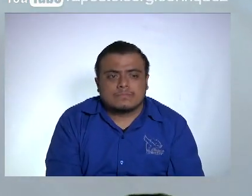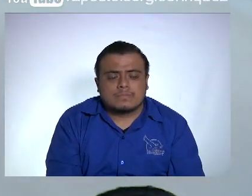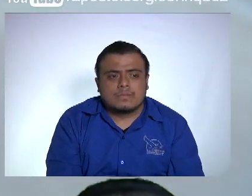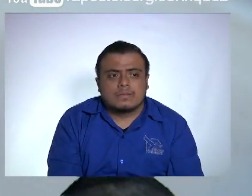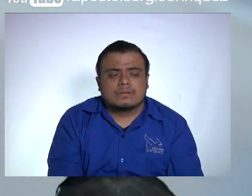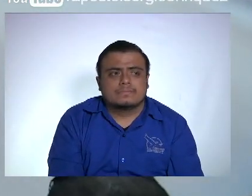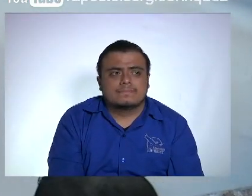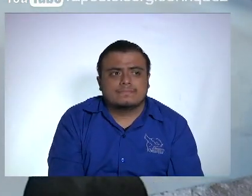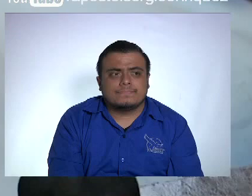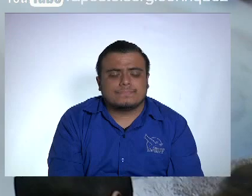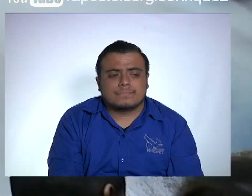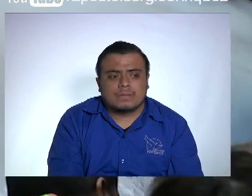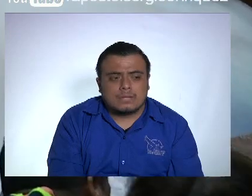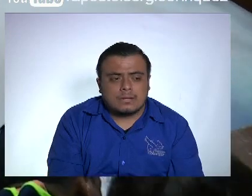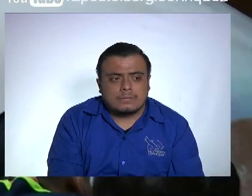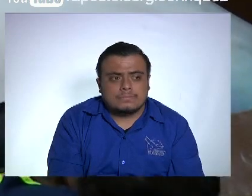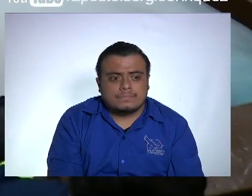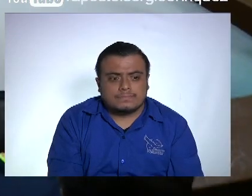Jesús.